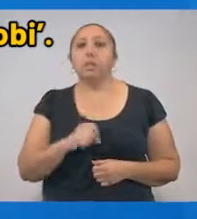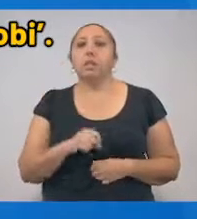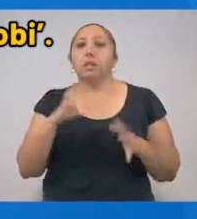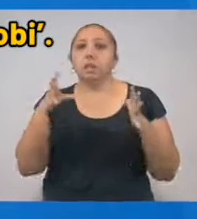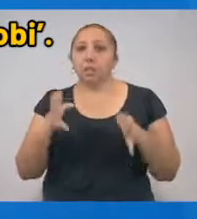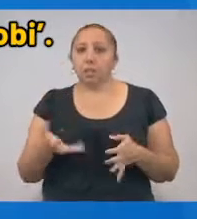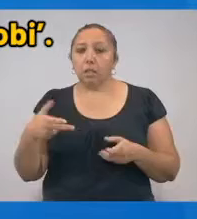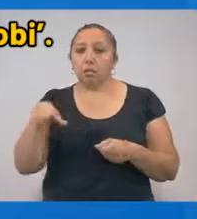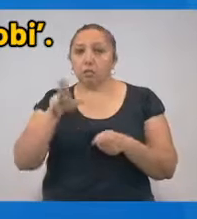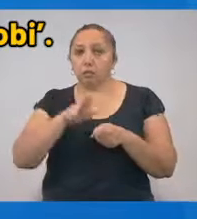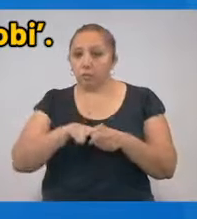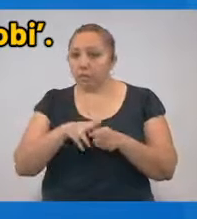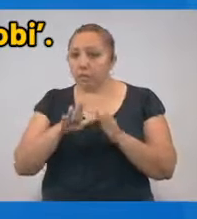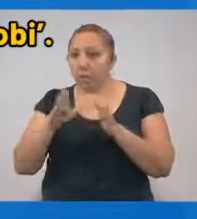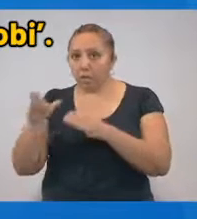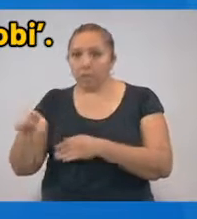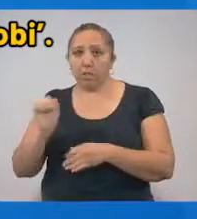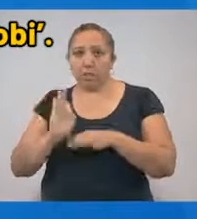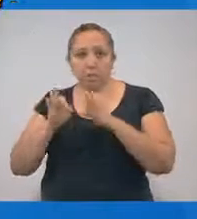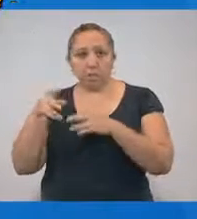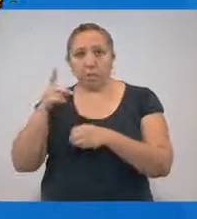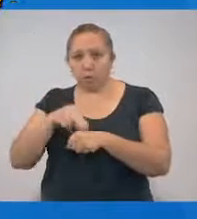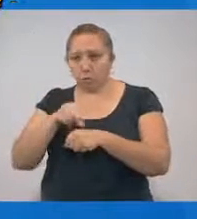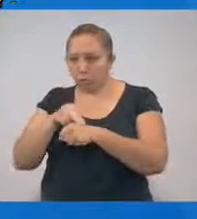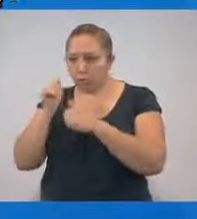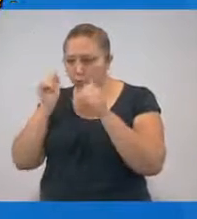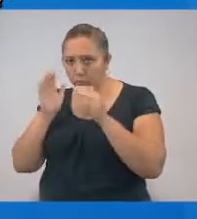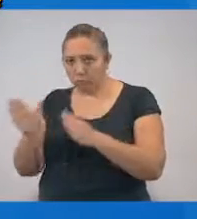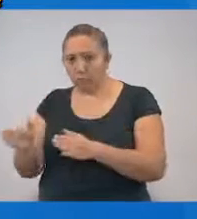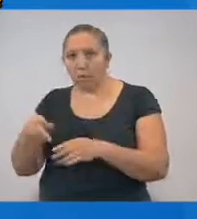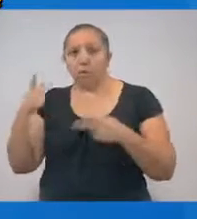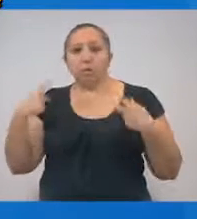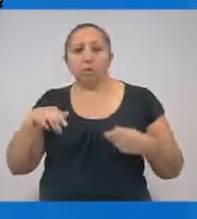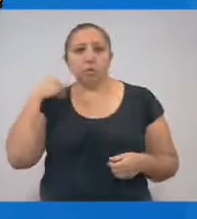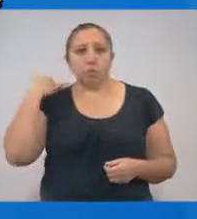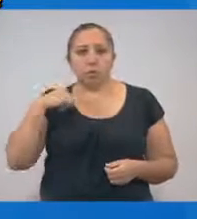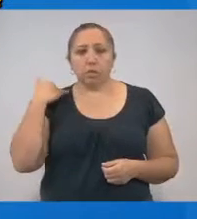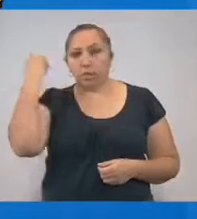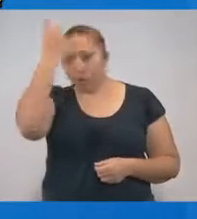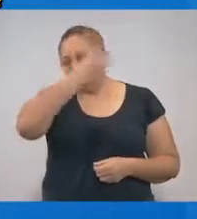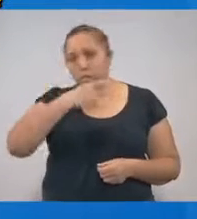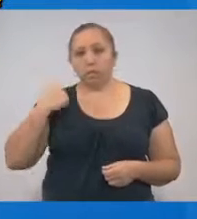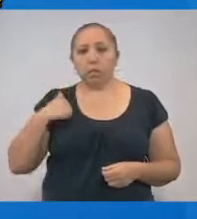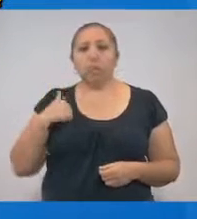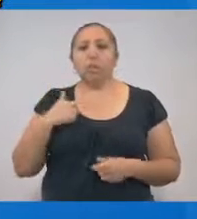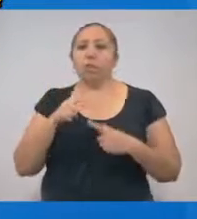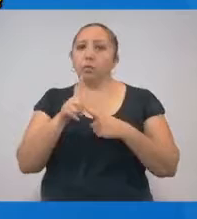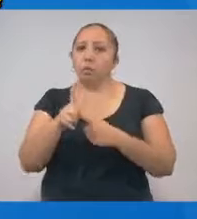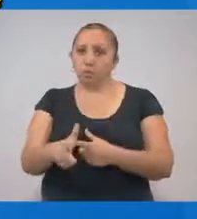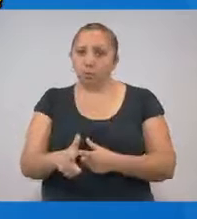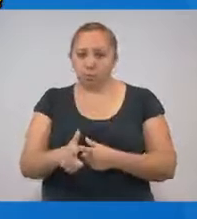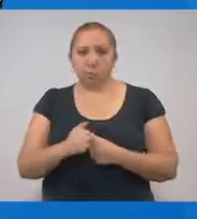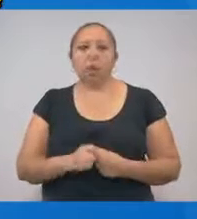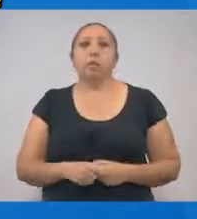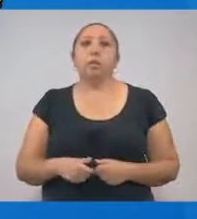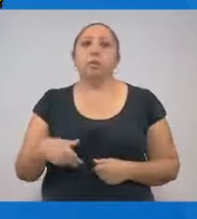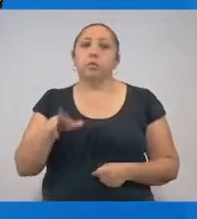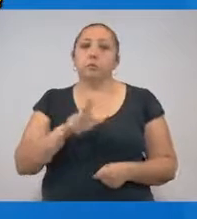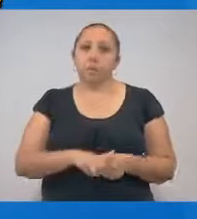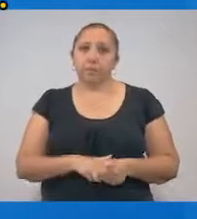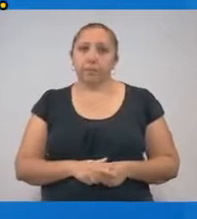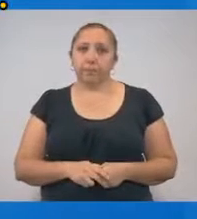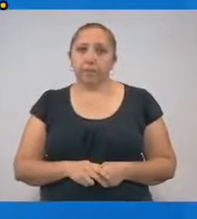confirmados están hospitalizados y en aislamiento total. La paciente yucateca contagiada y diagnosticada en Canadá continúa